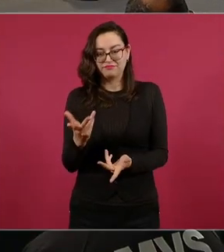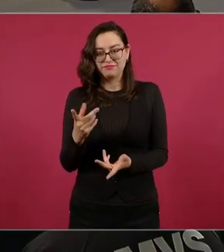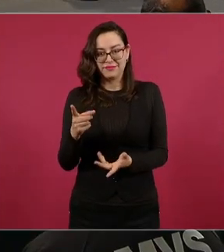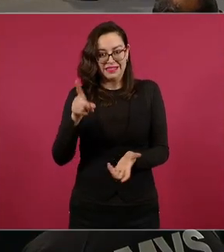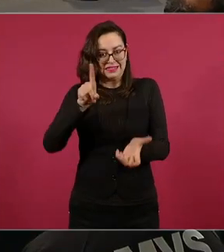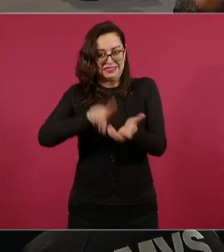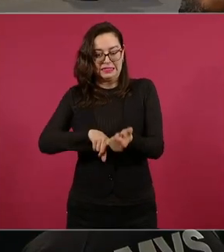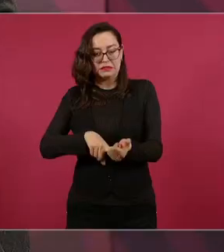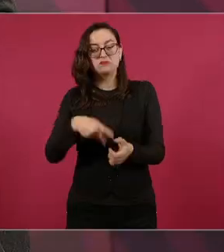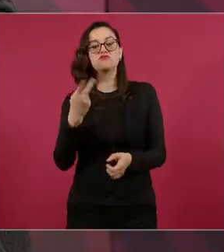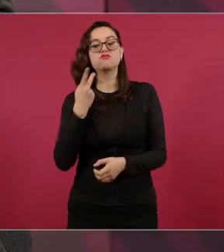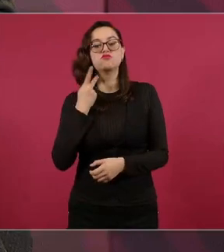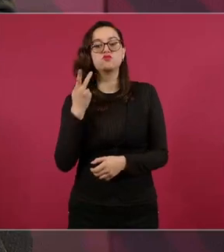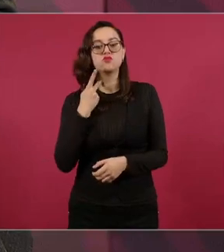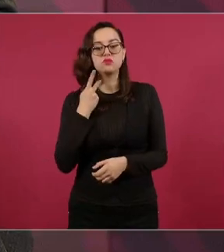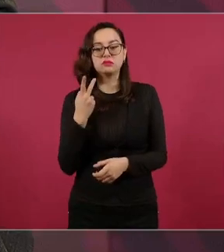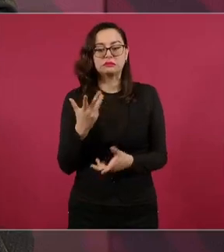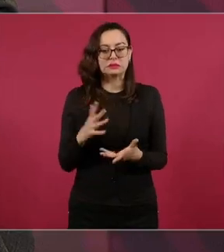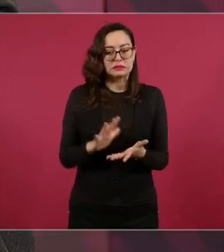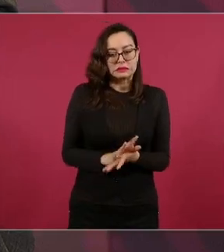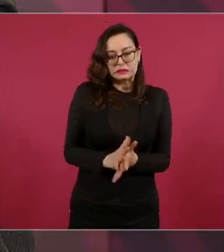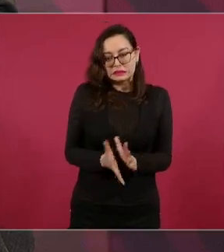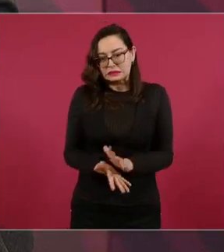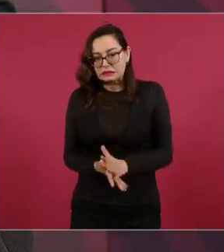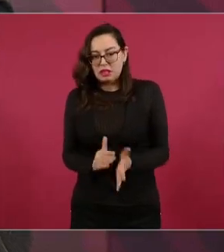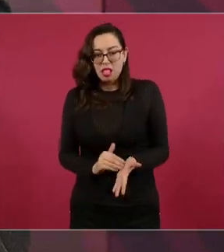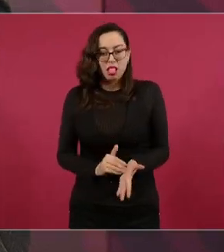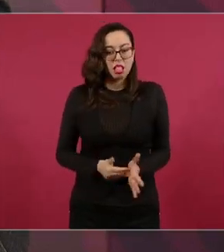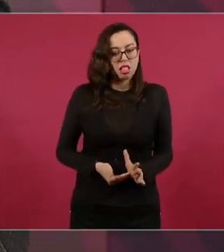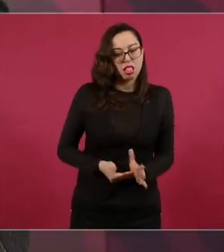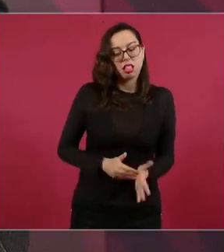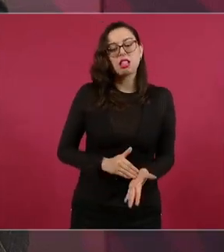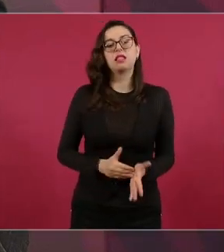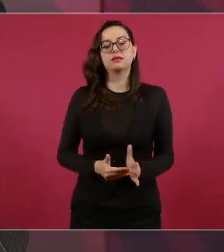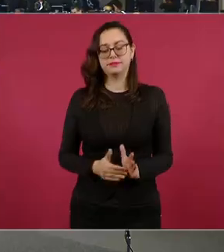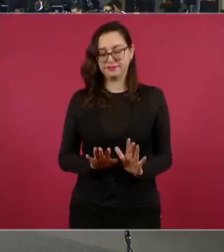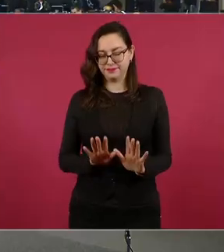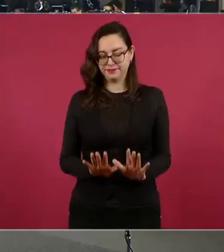de por medio. Vamos a